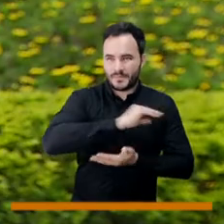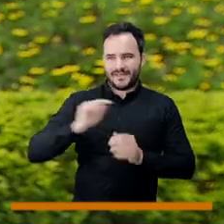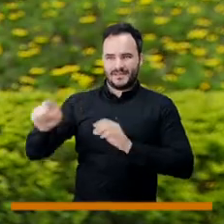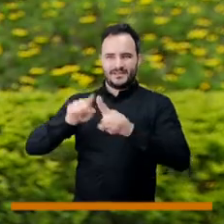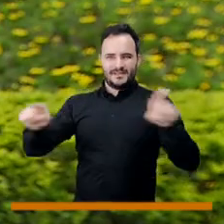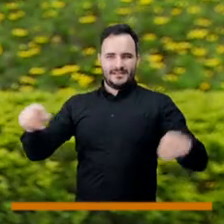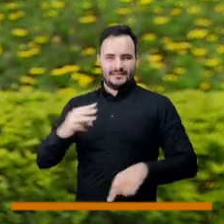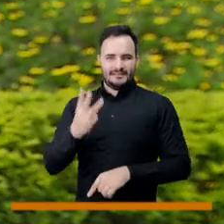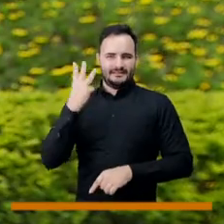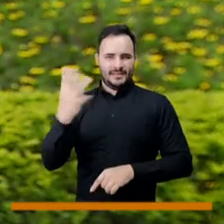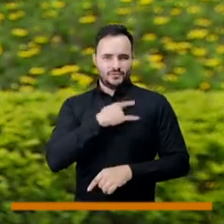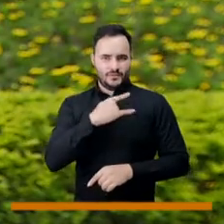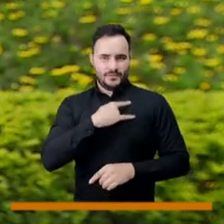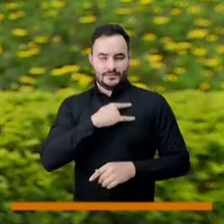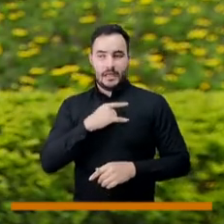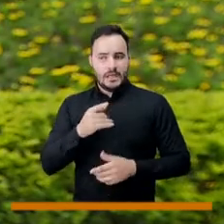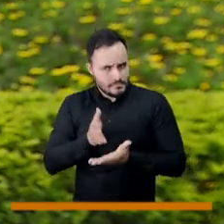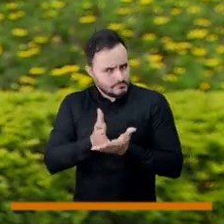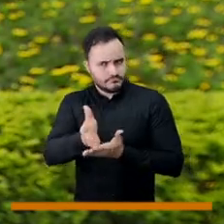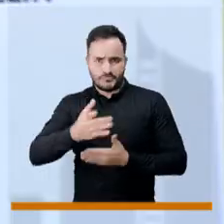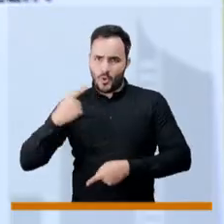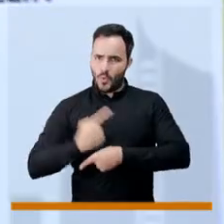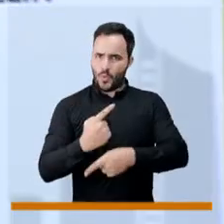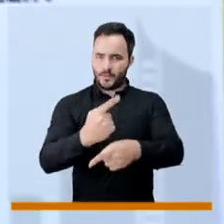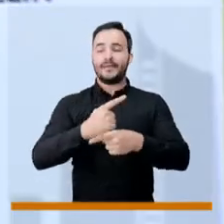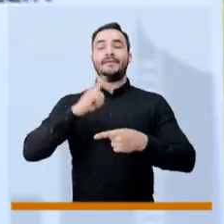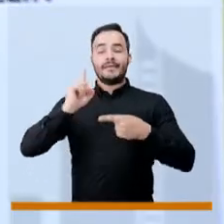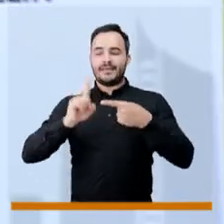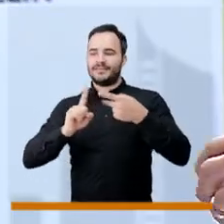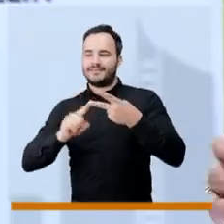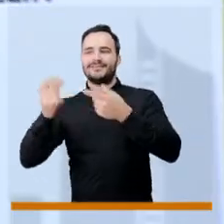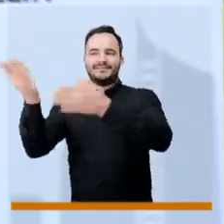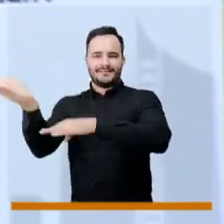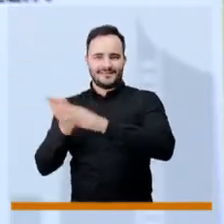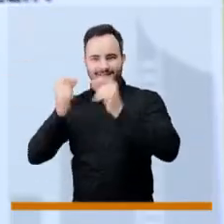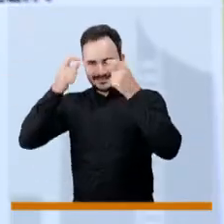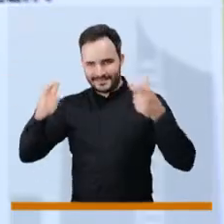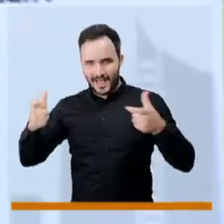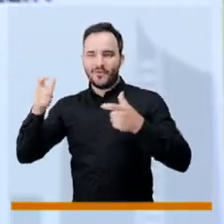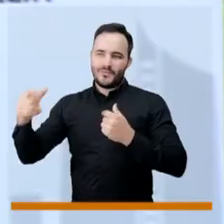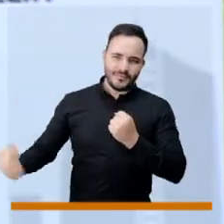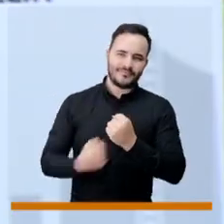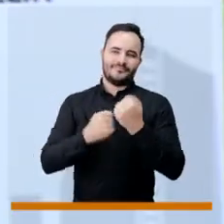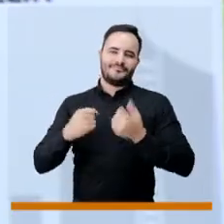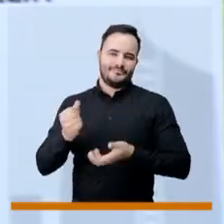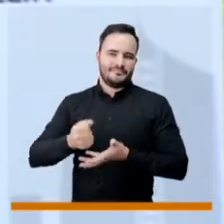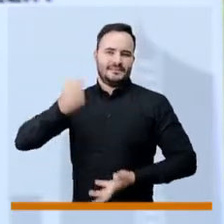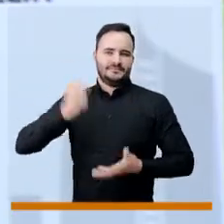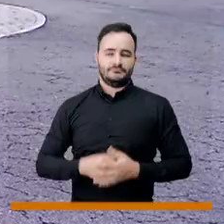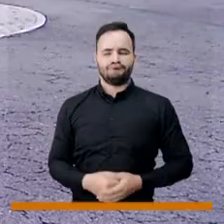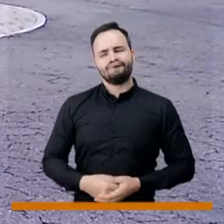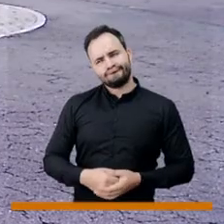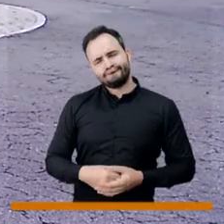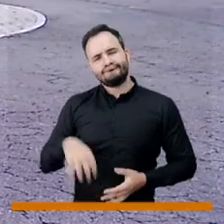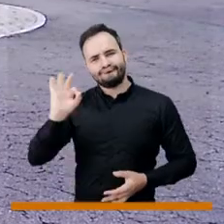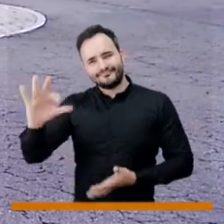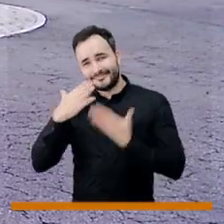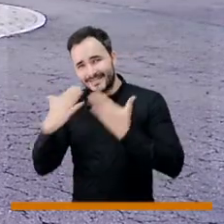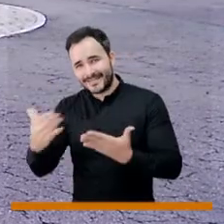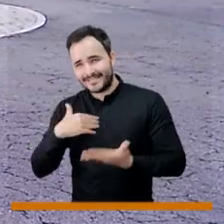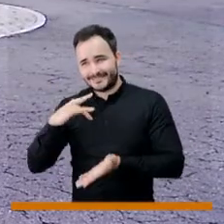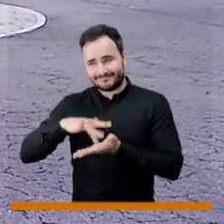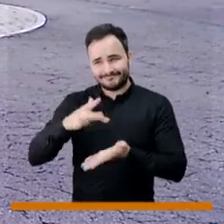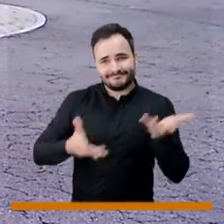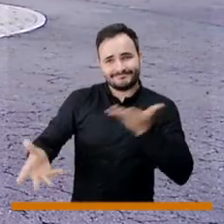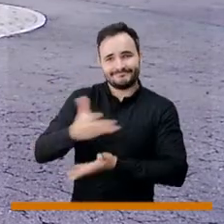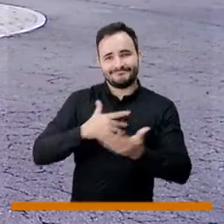contempla o se garanticen y se incrementen sin duda esa es la gran meta muchísimas gracias maríalejandra por acompañarnos a quien